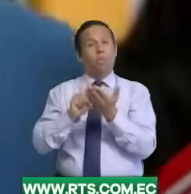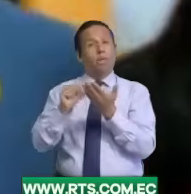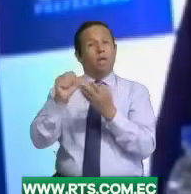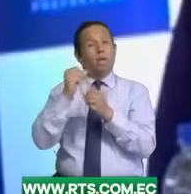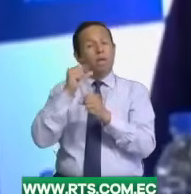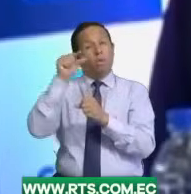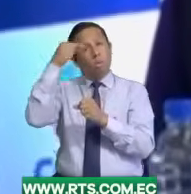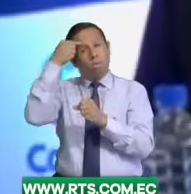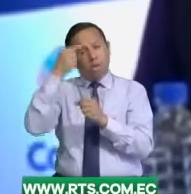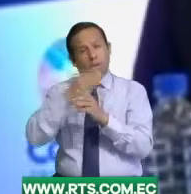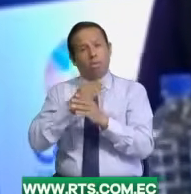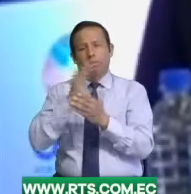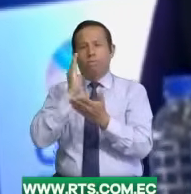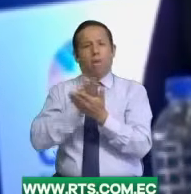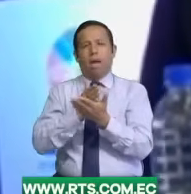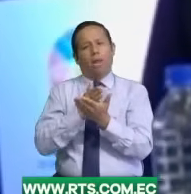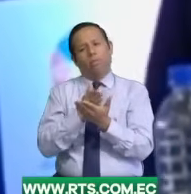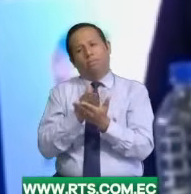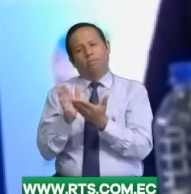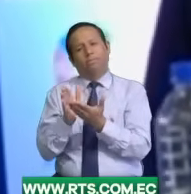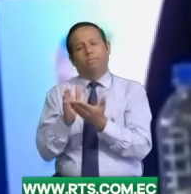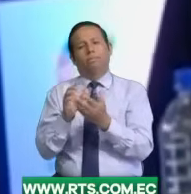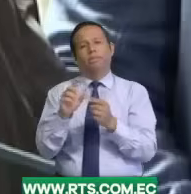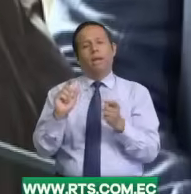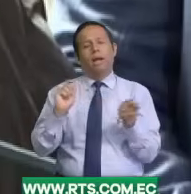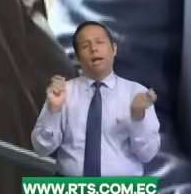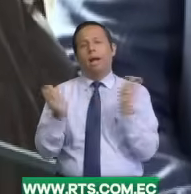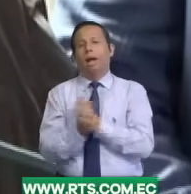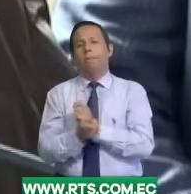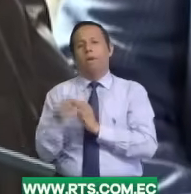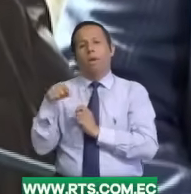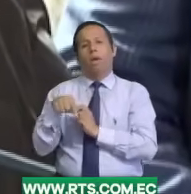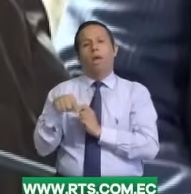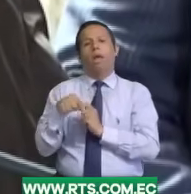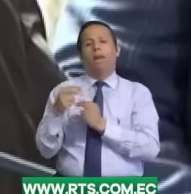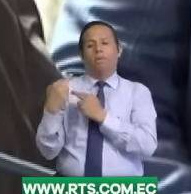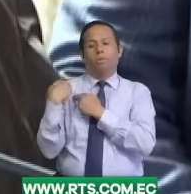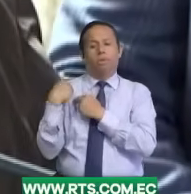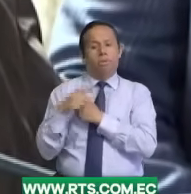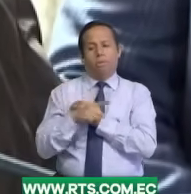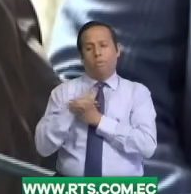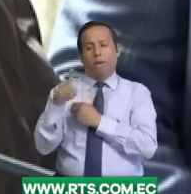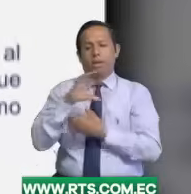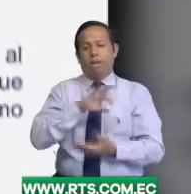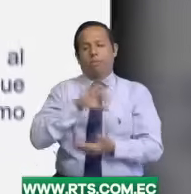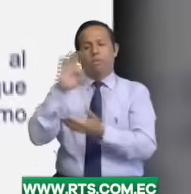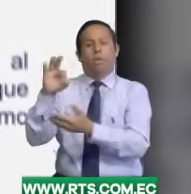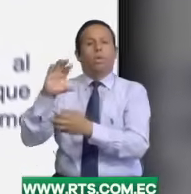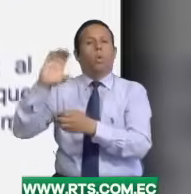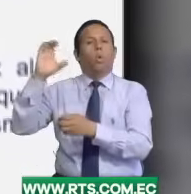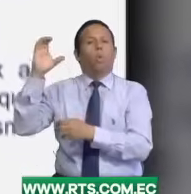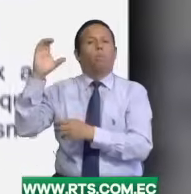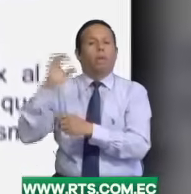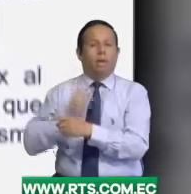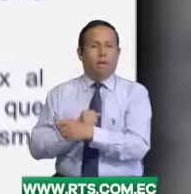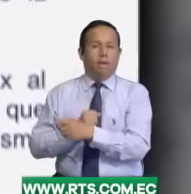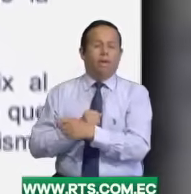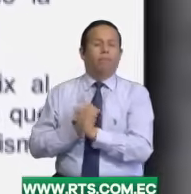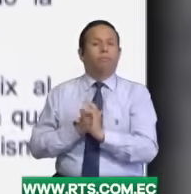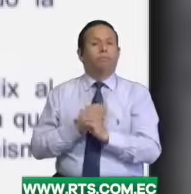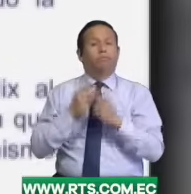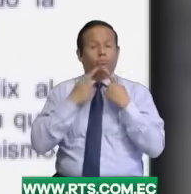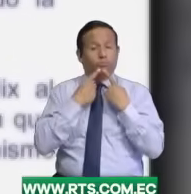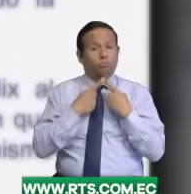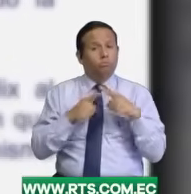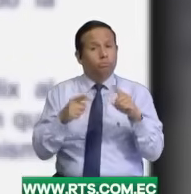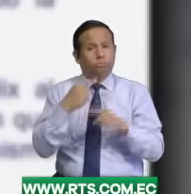para asignarle funciones de consejero de la Embajada de Ecuador en Colombia. En un comunicado, el Ejecutivo informó que